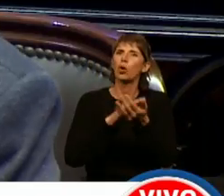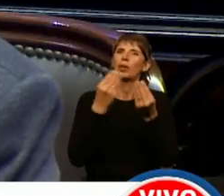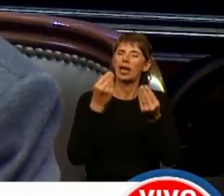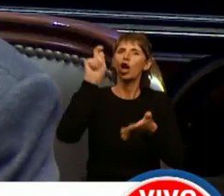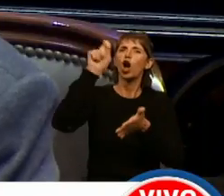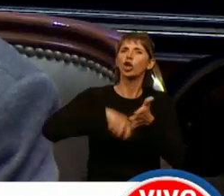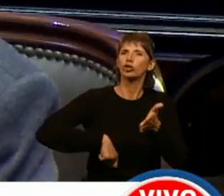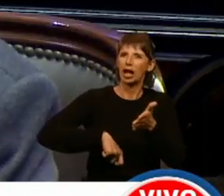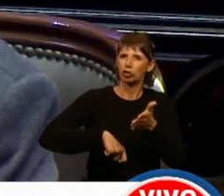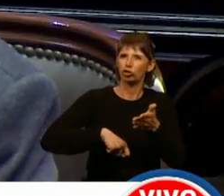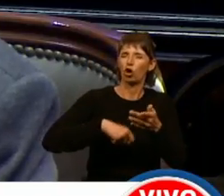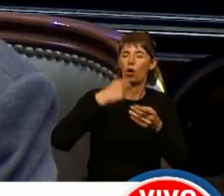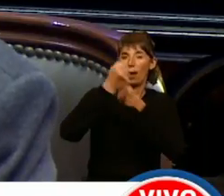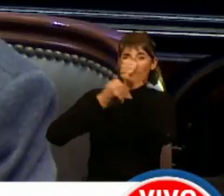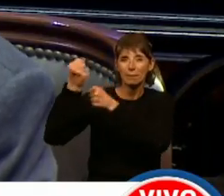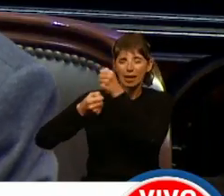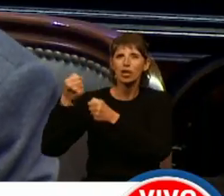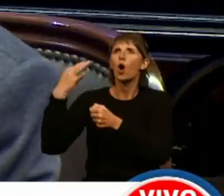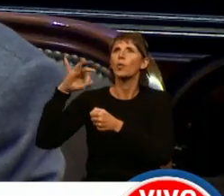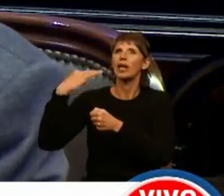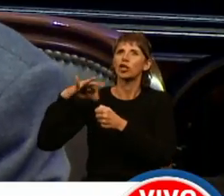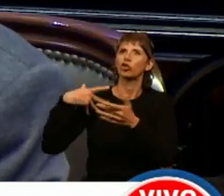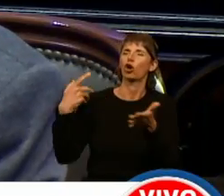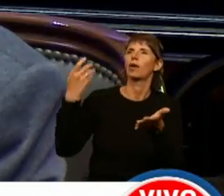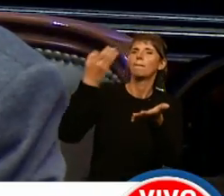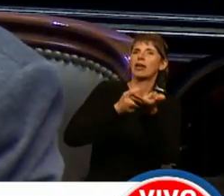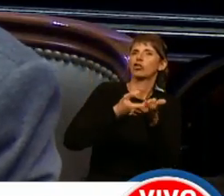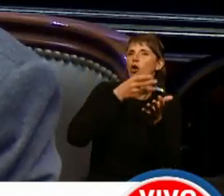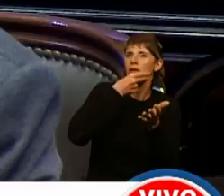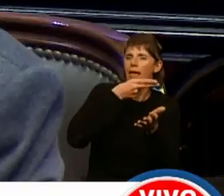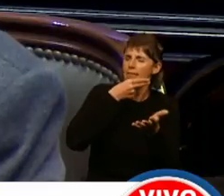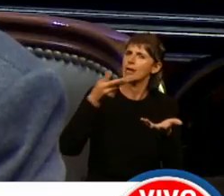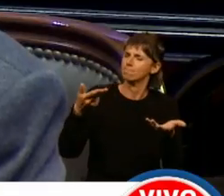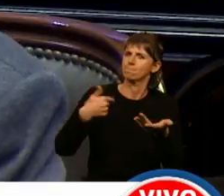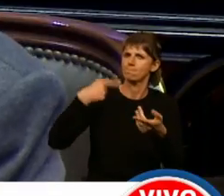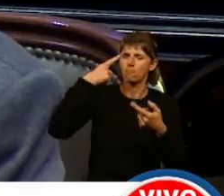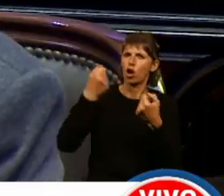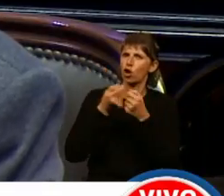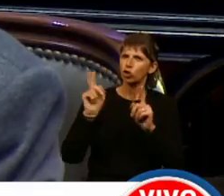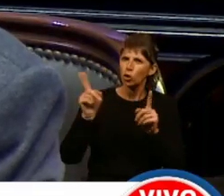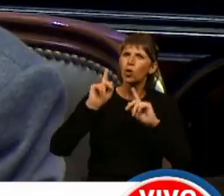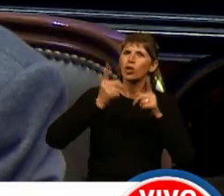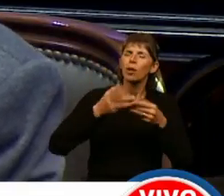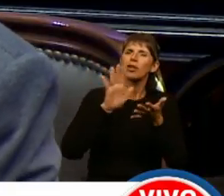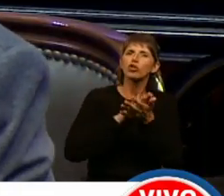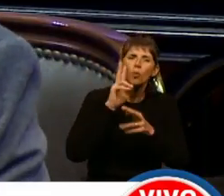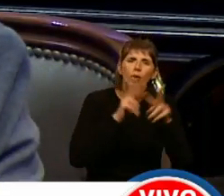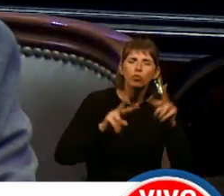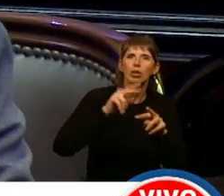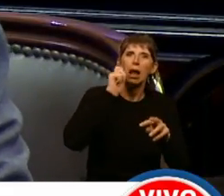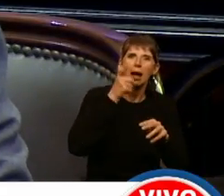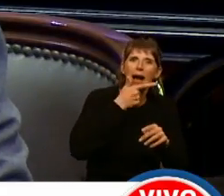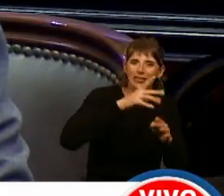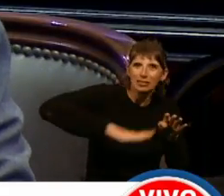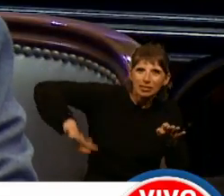contratos las obligaciones de las empresas de invertir además la política de exploración y explotación gasífera hidrocarburífera parece que no tiene